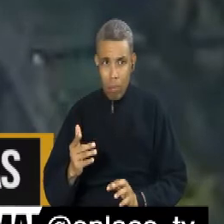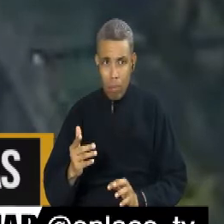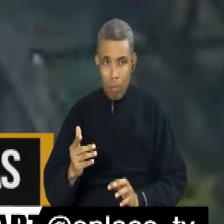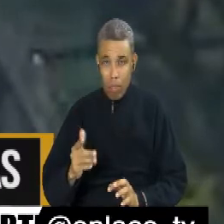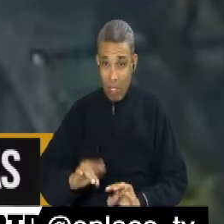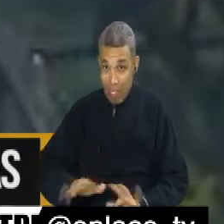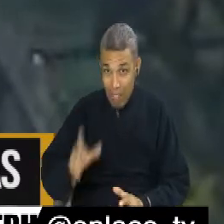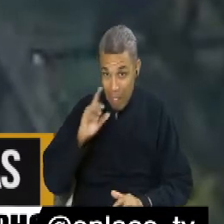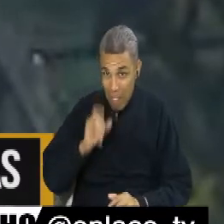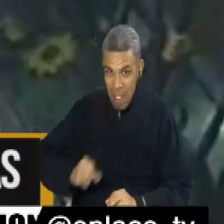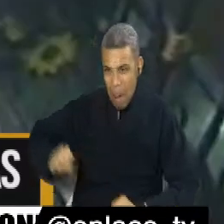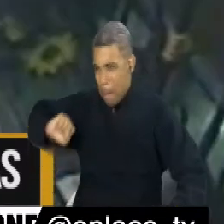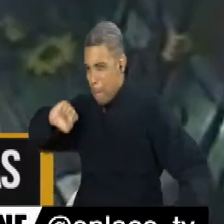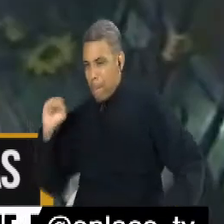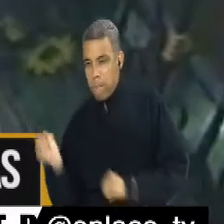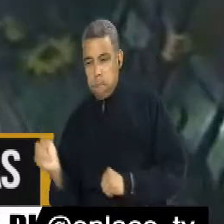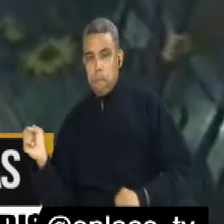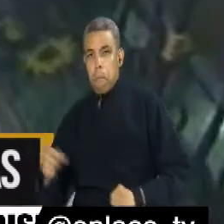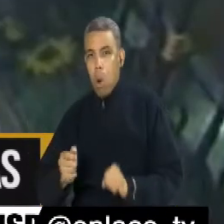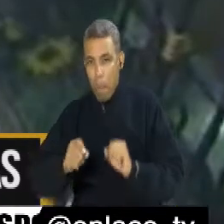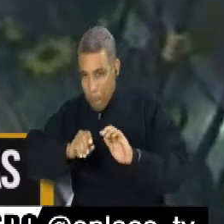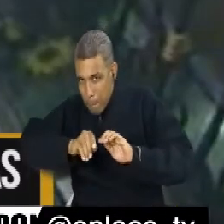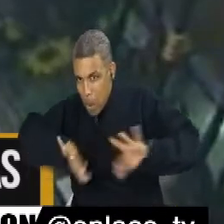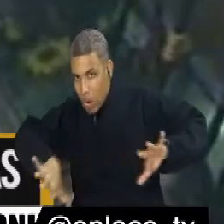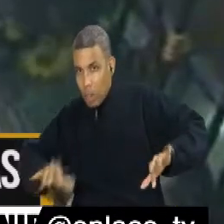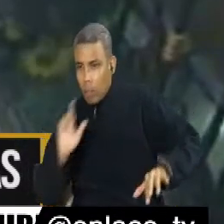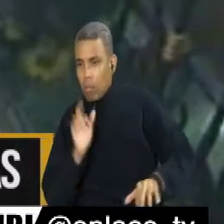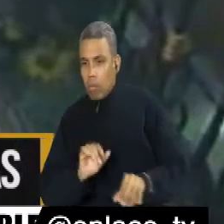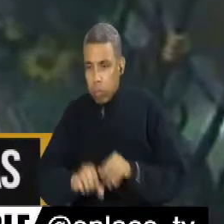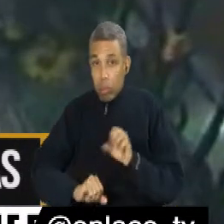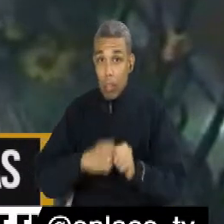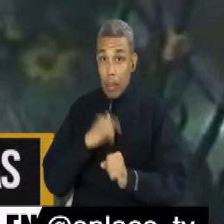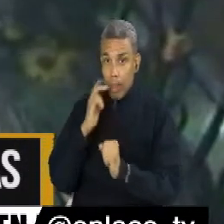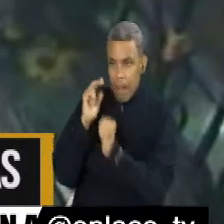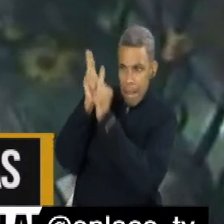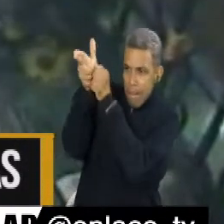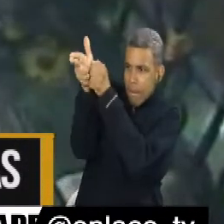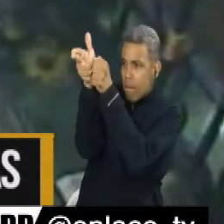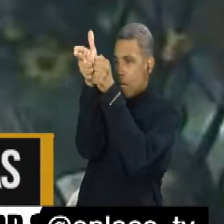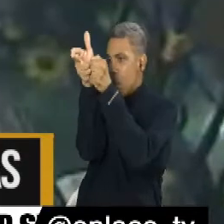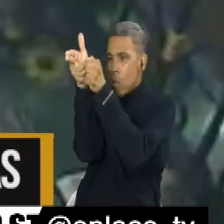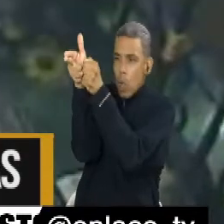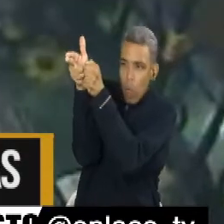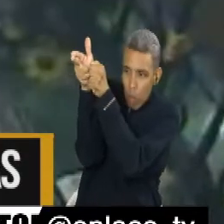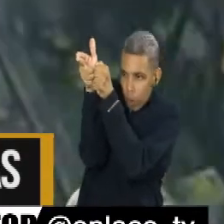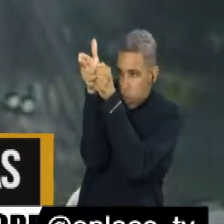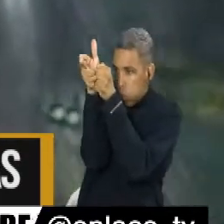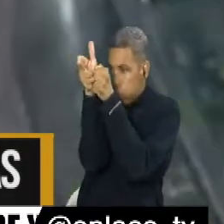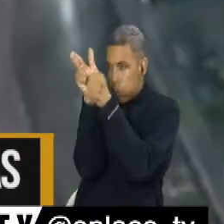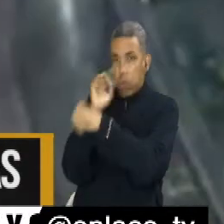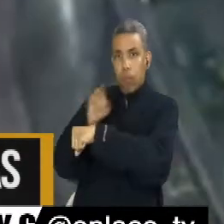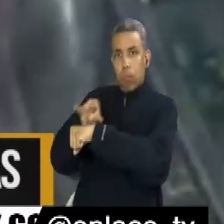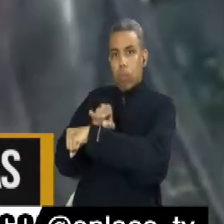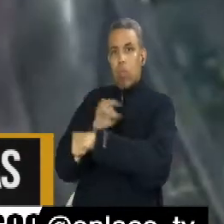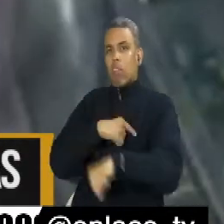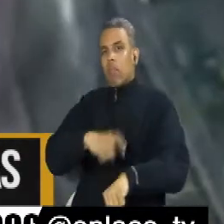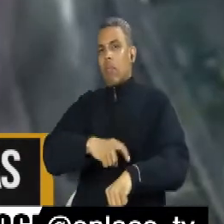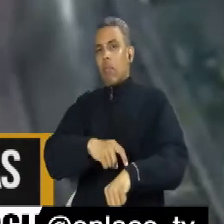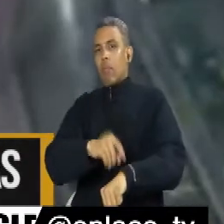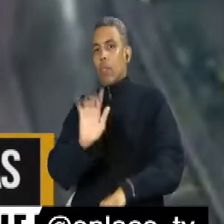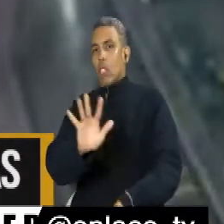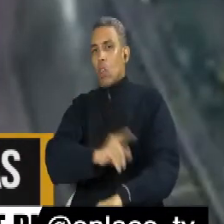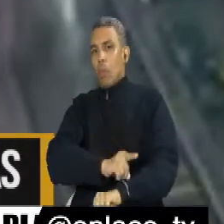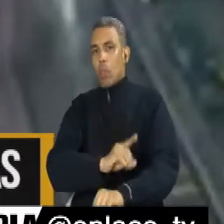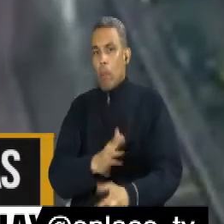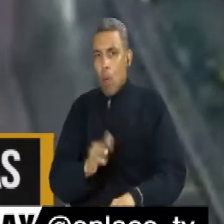que logra partir el vidrio, mientras su cómplice no deja de apuntar a los empleados. Los ladrones, luego de 5 minutos, se llevan un aproximado